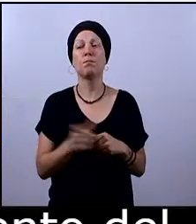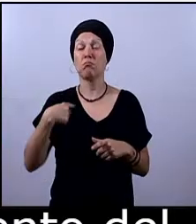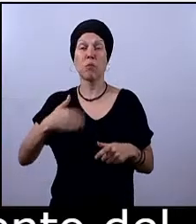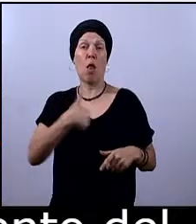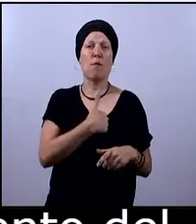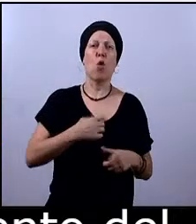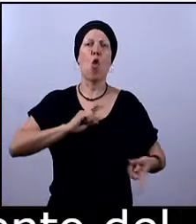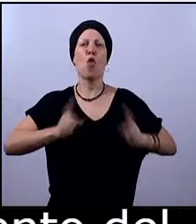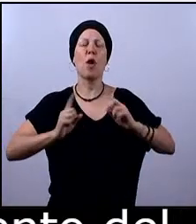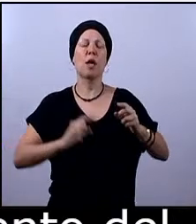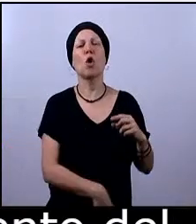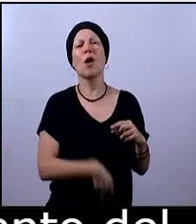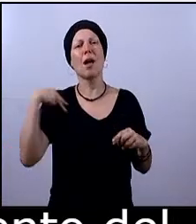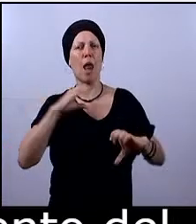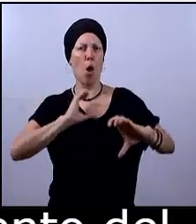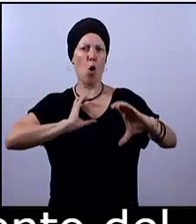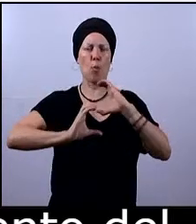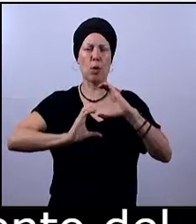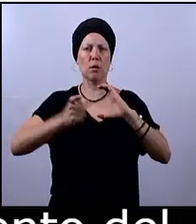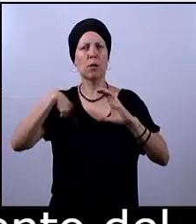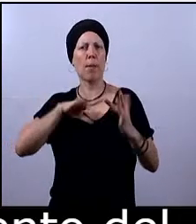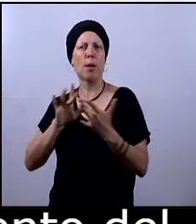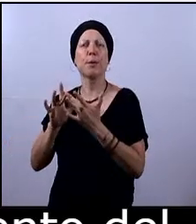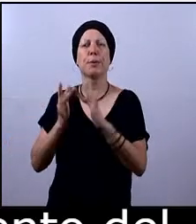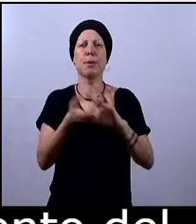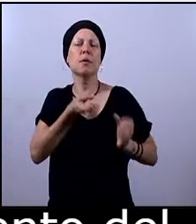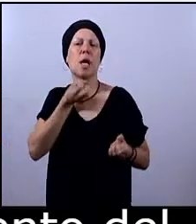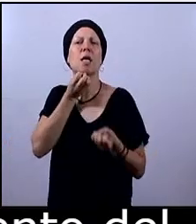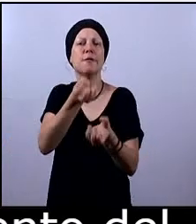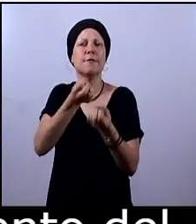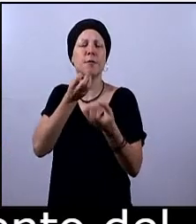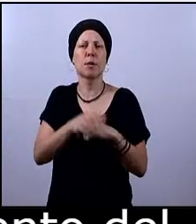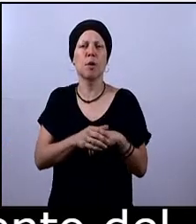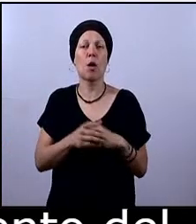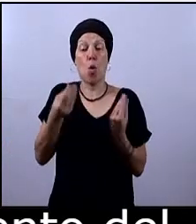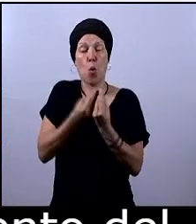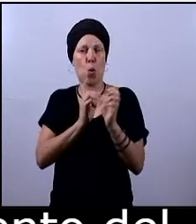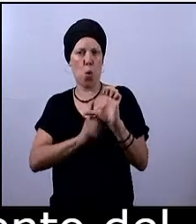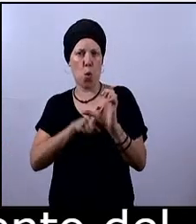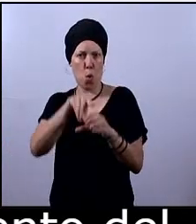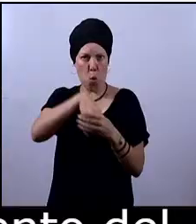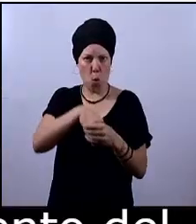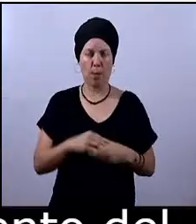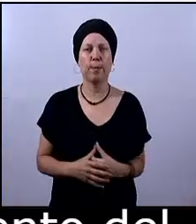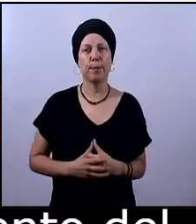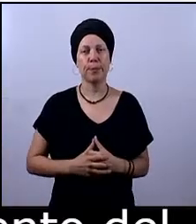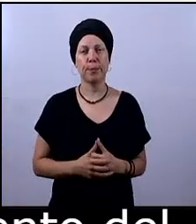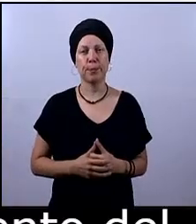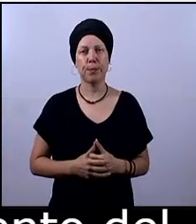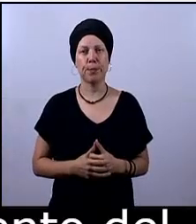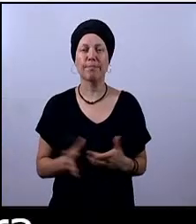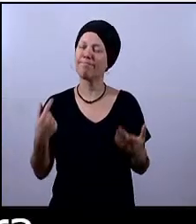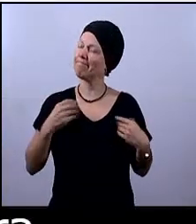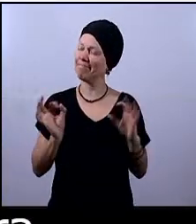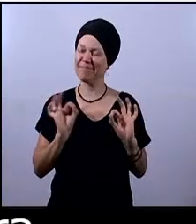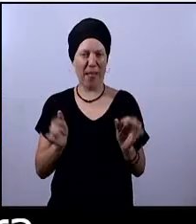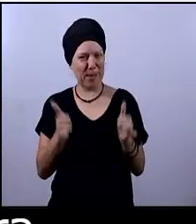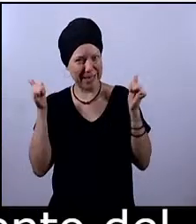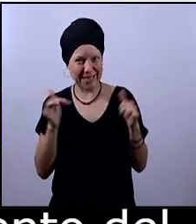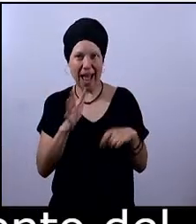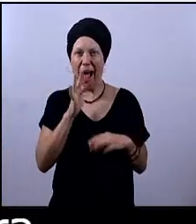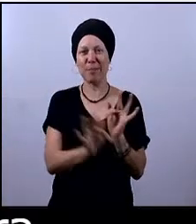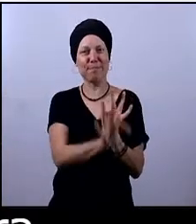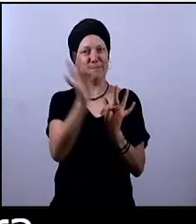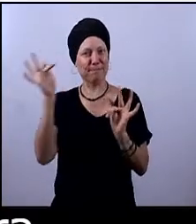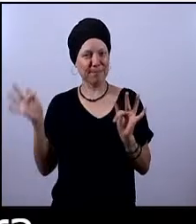director general de Comunicación y Relaciones Informativas de la Junta de Extremadura. Es todo por mi parte.